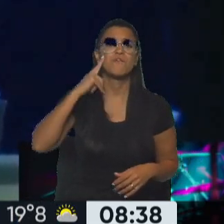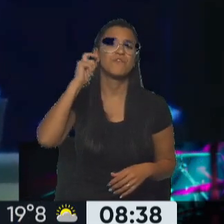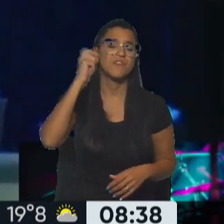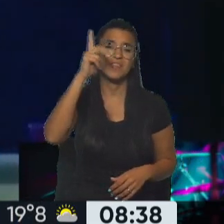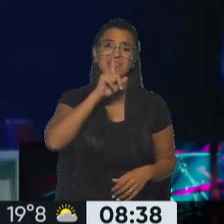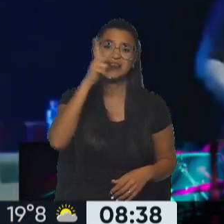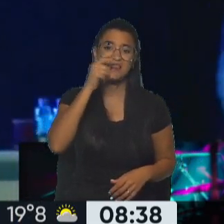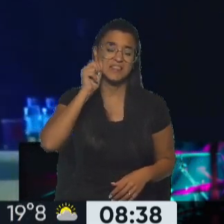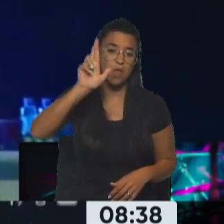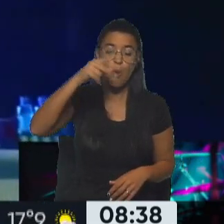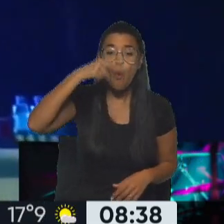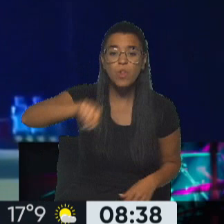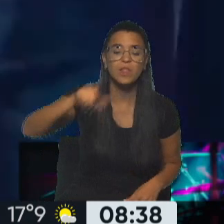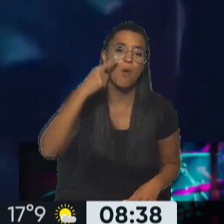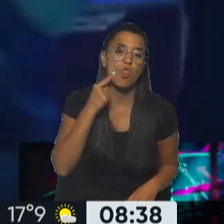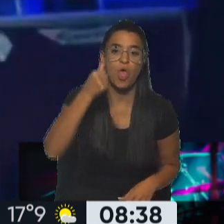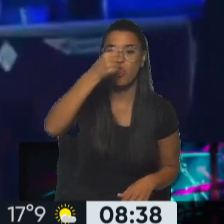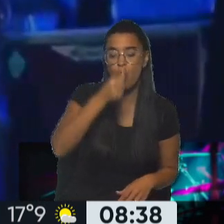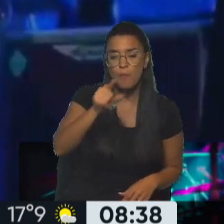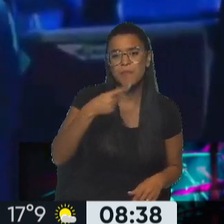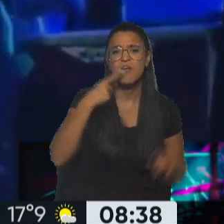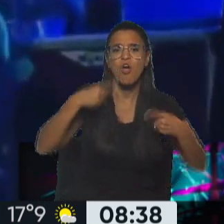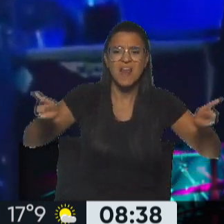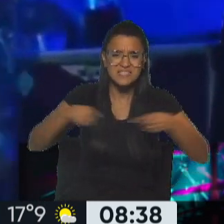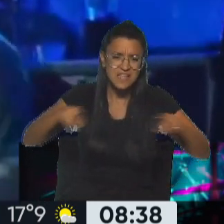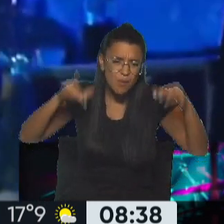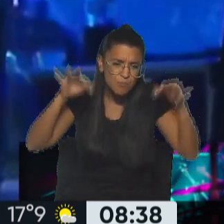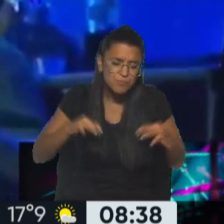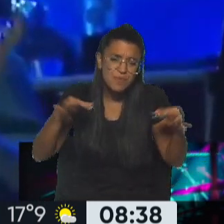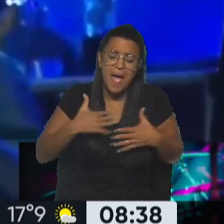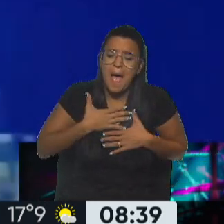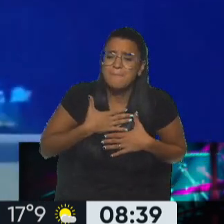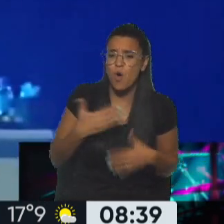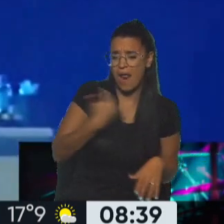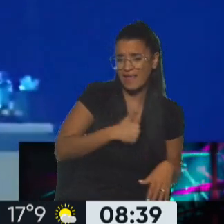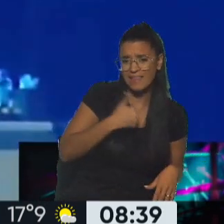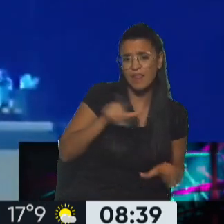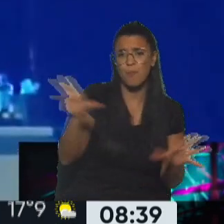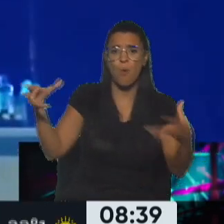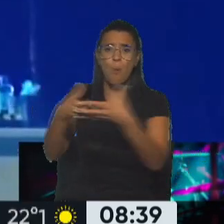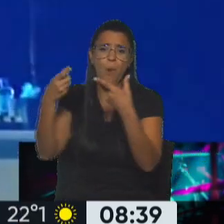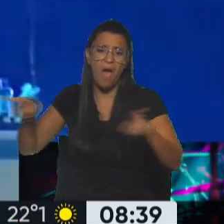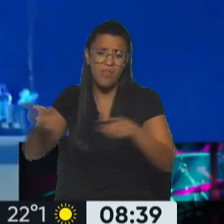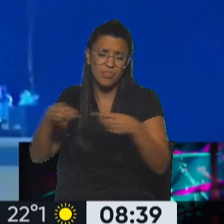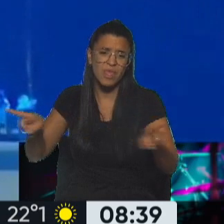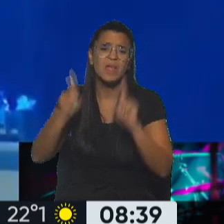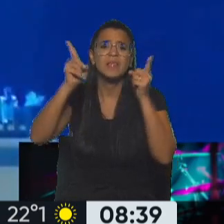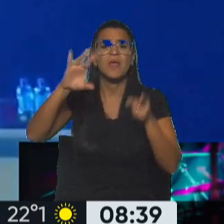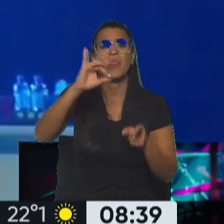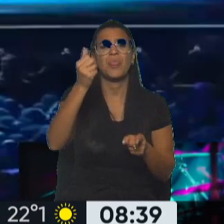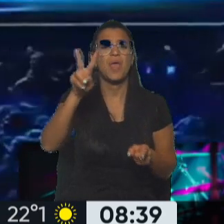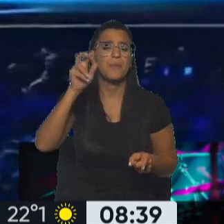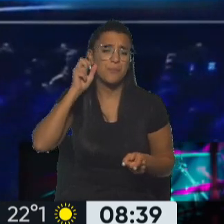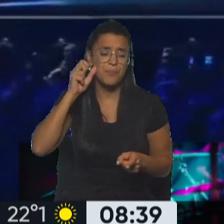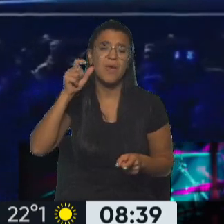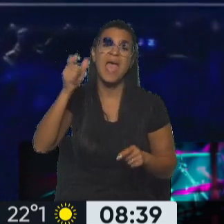el último día, el domingo. Un recital genial, reviviendo además el amor que tiene Argentina por la banda y Dave Grohl, el cantante,